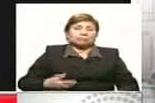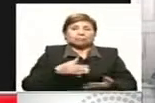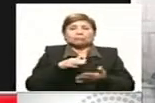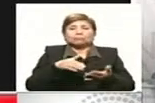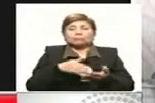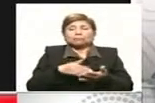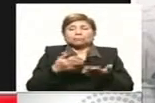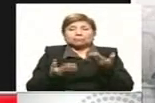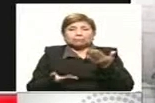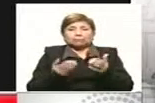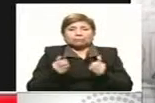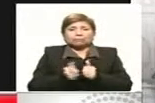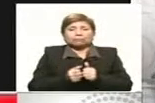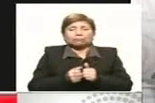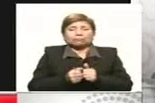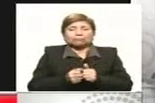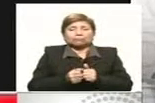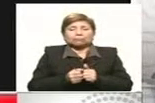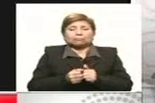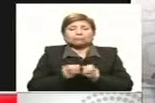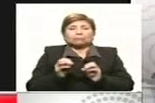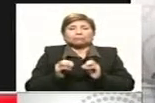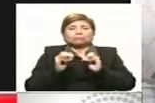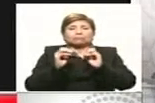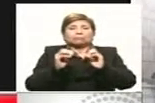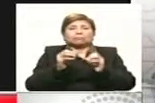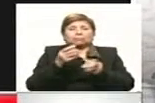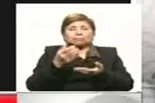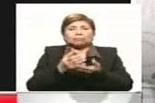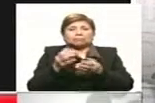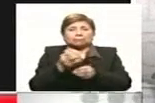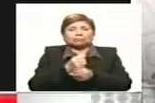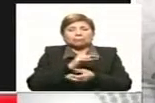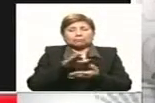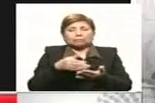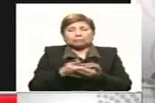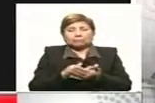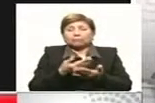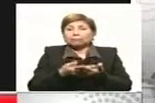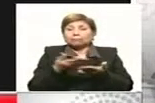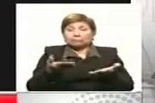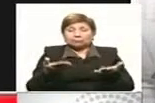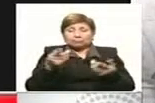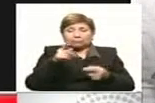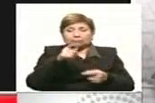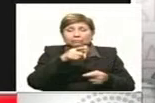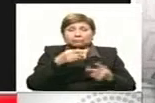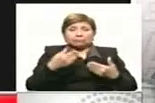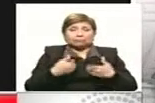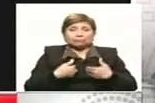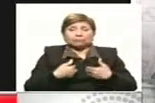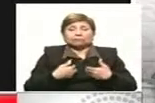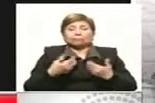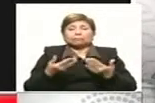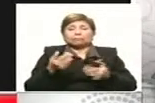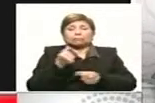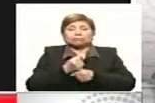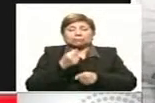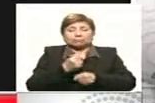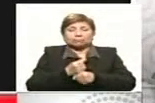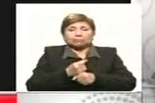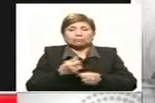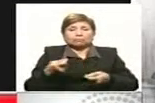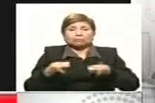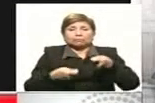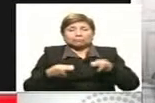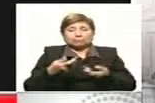una serie de tareas que se nos han asignado adicionalmente, ¿no? Entonces, ahí tienen ustedes nuestro trabajo. Nuestra